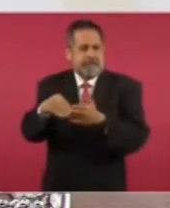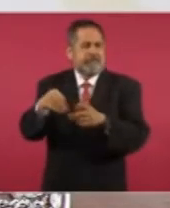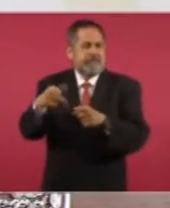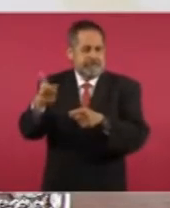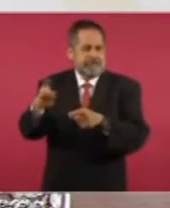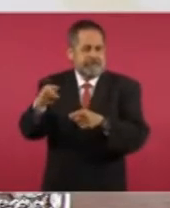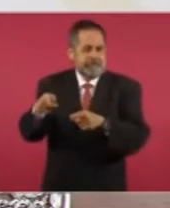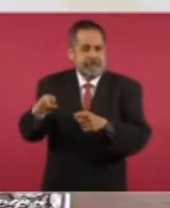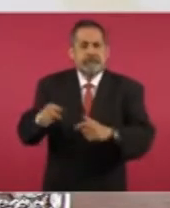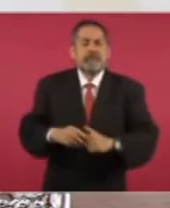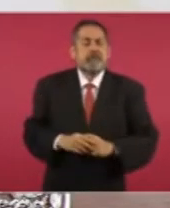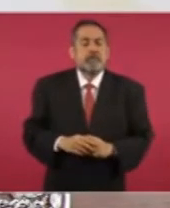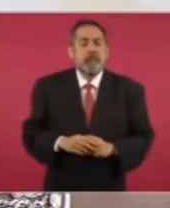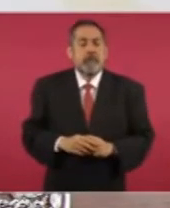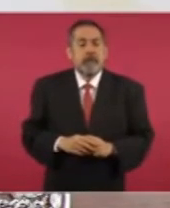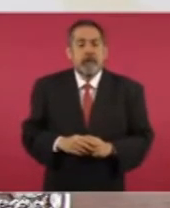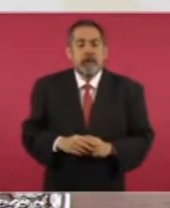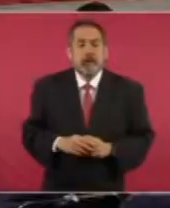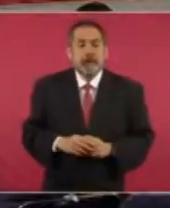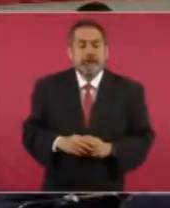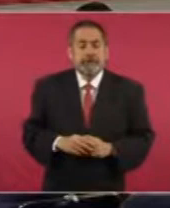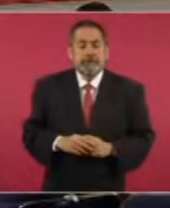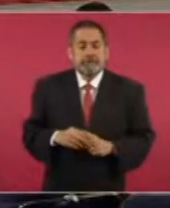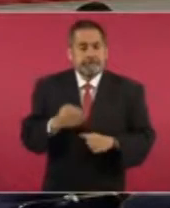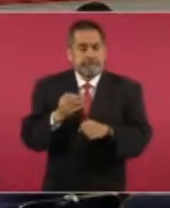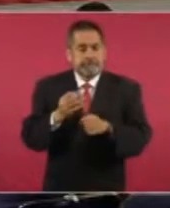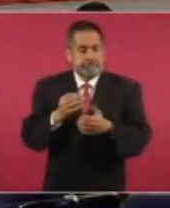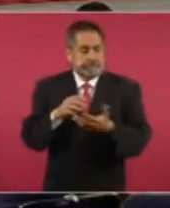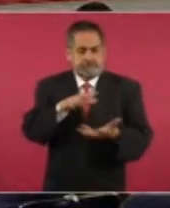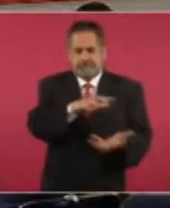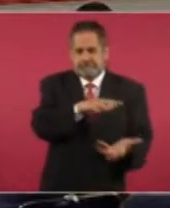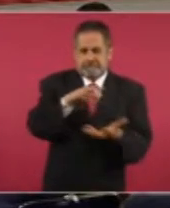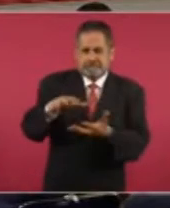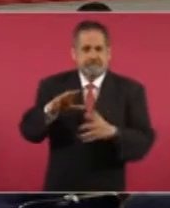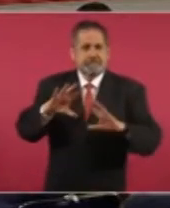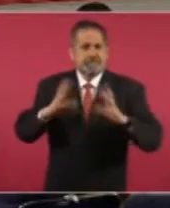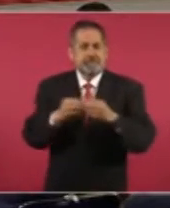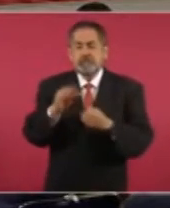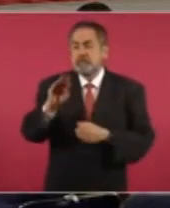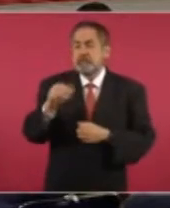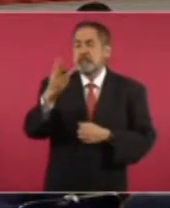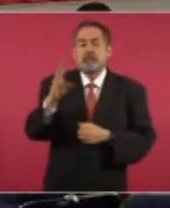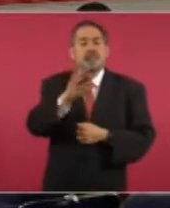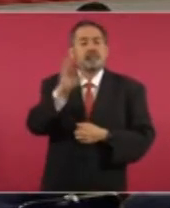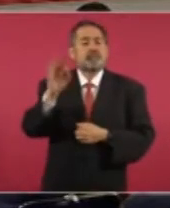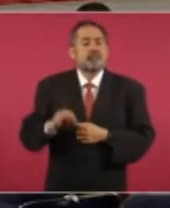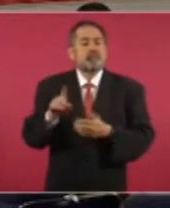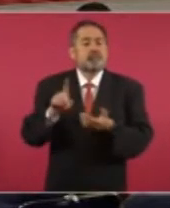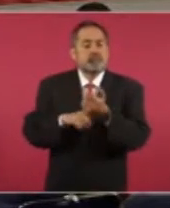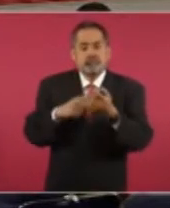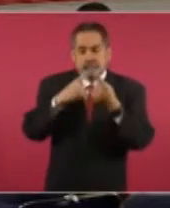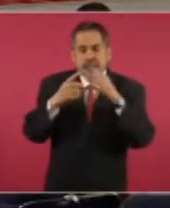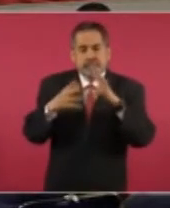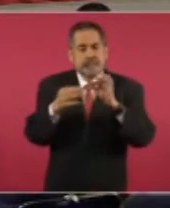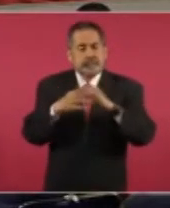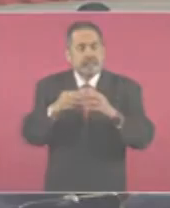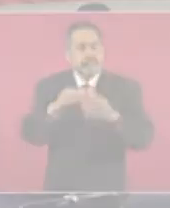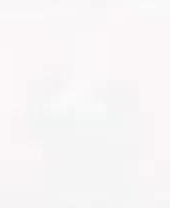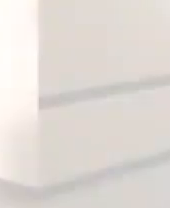pesos en el abasto estamos en 93% de recetas surtidas la última